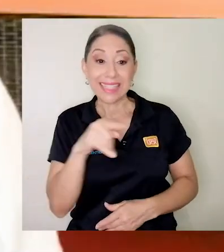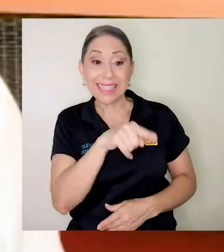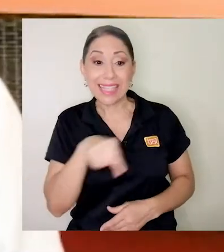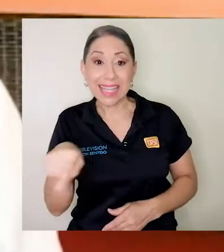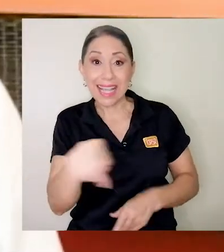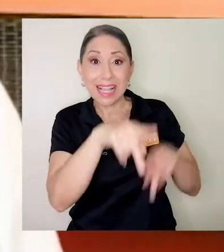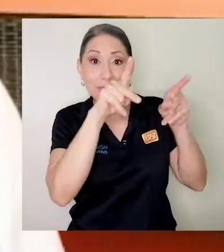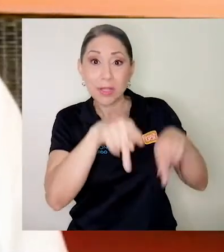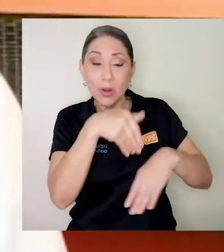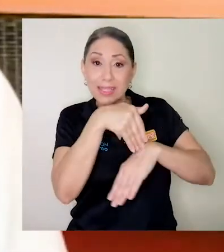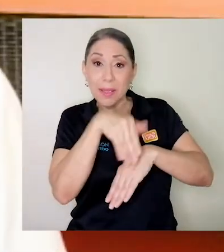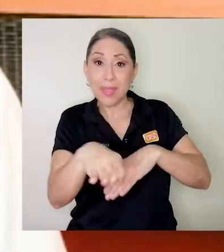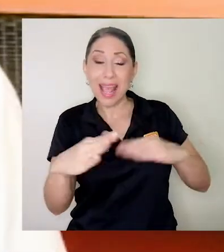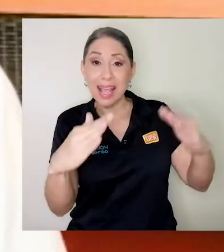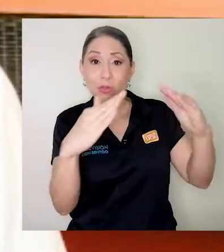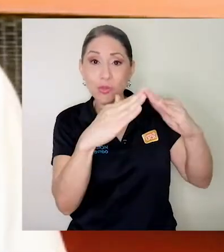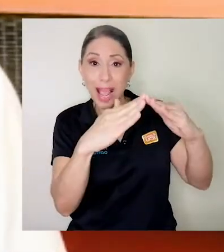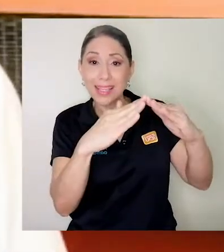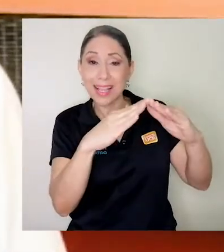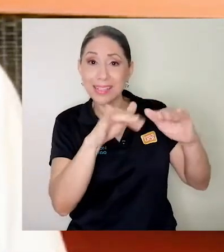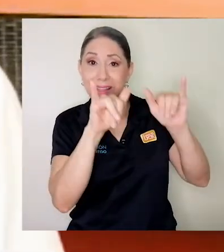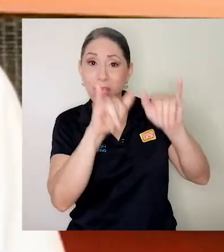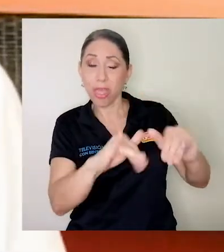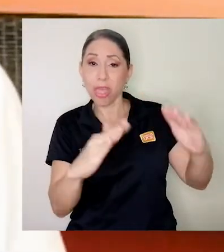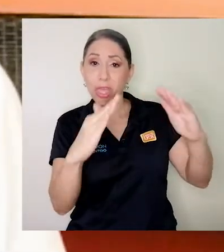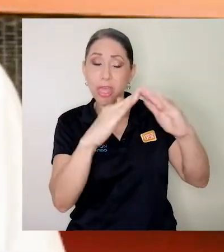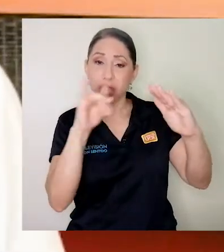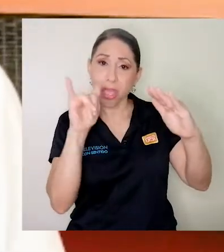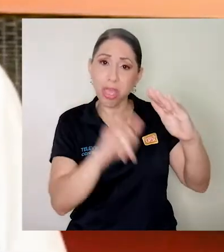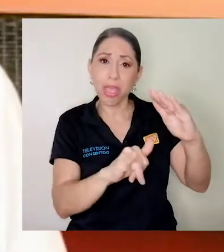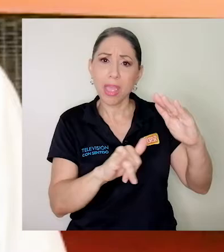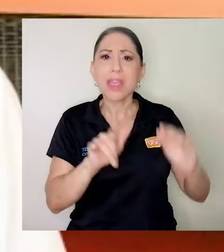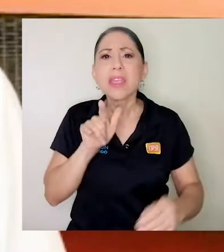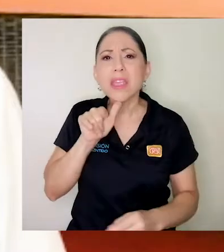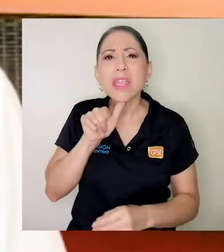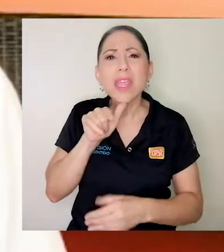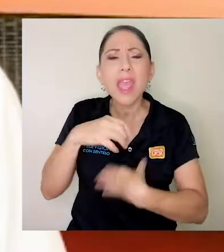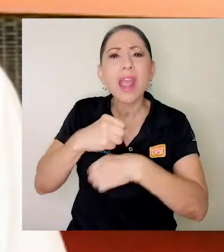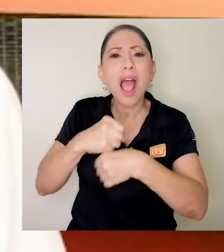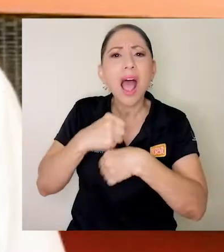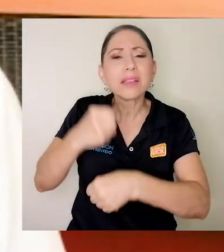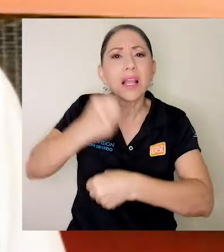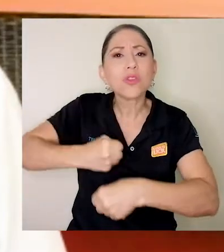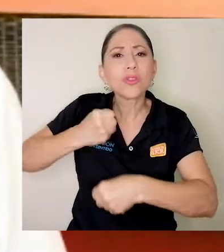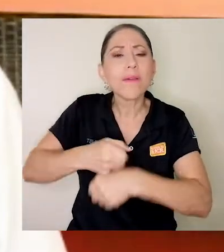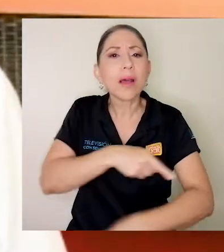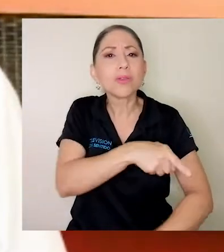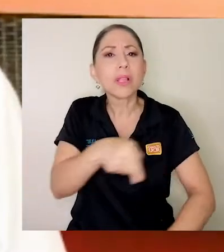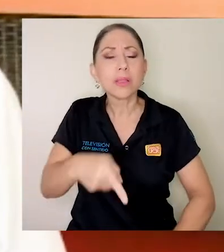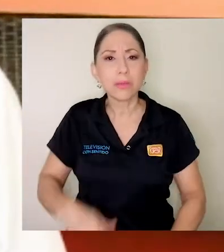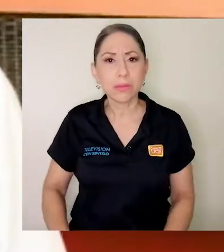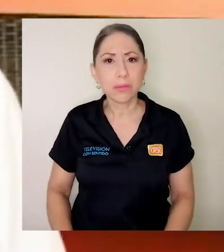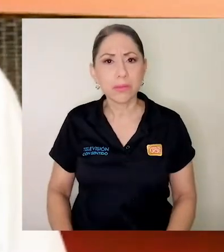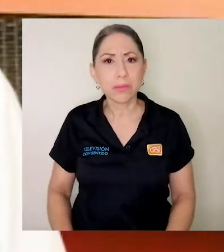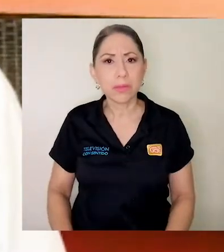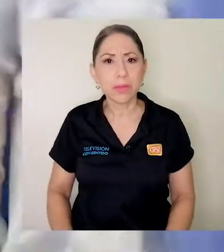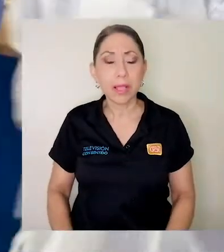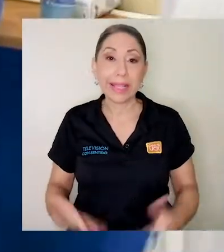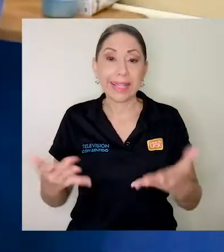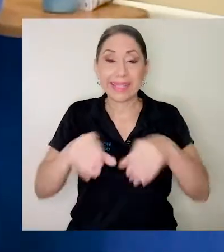si este personal es enviado al hogar, ¿quién va a hacer los trabajos que normalmente